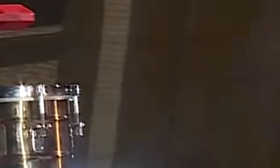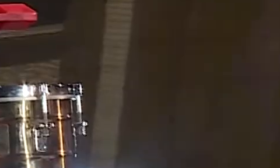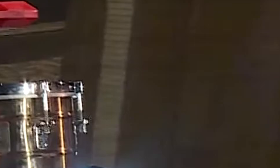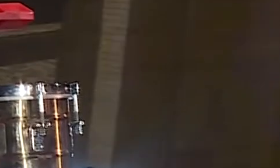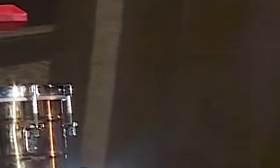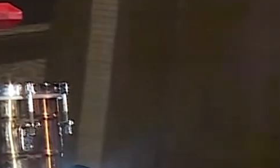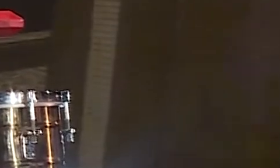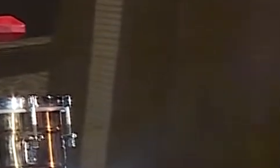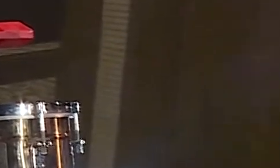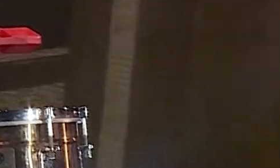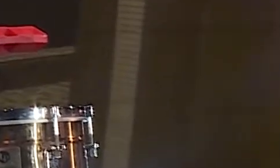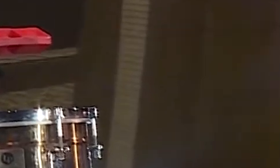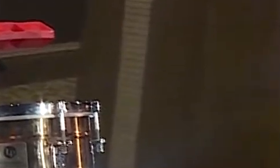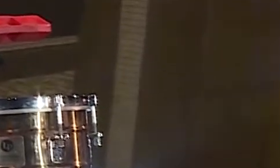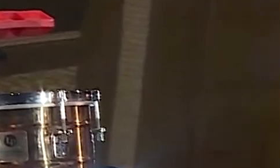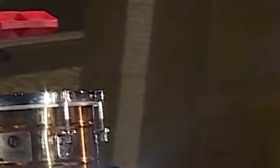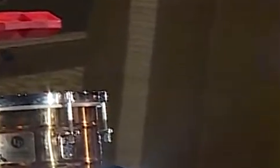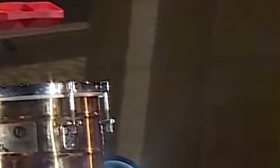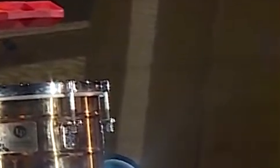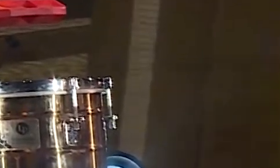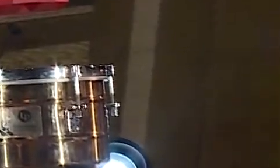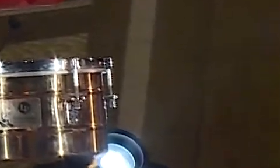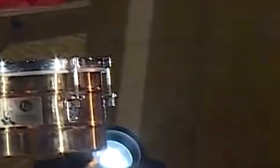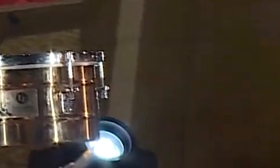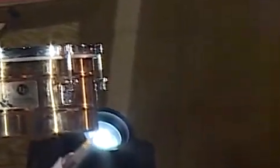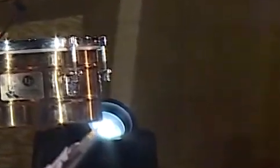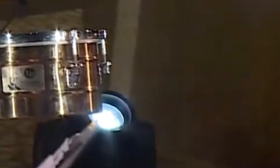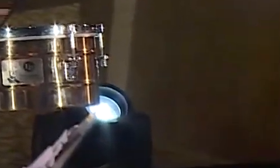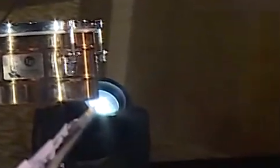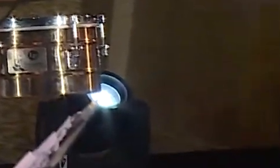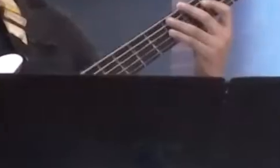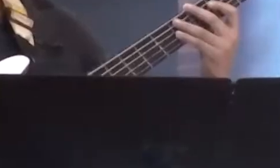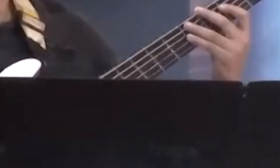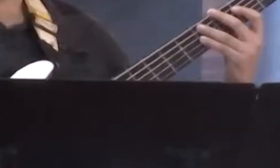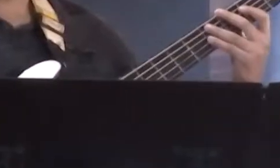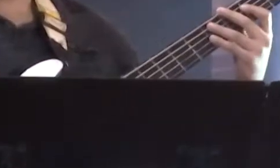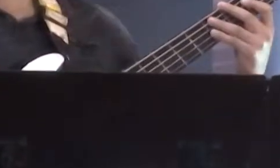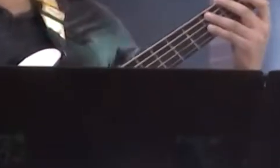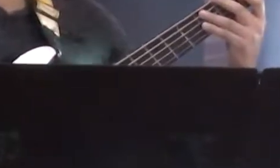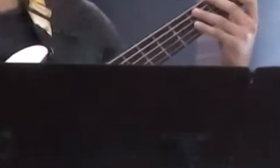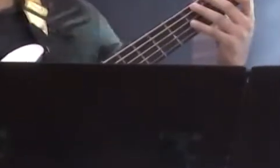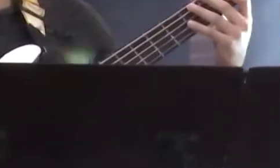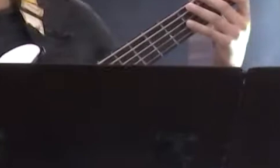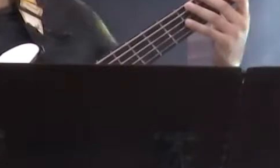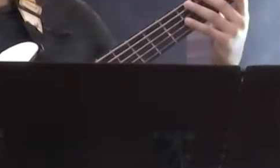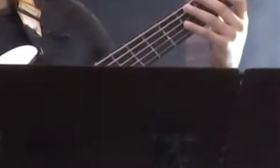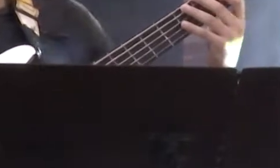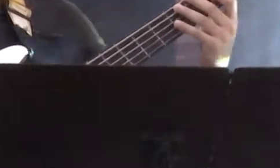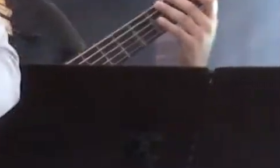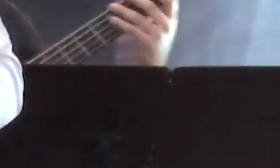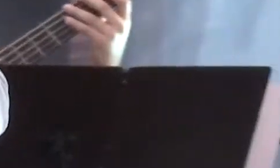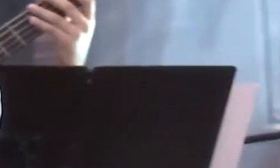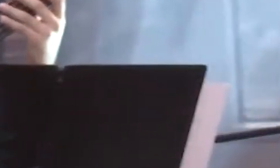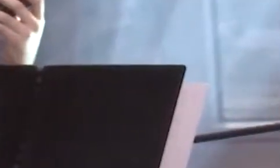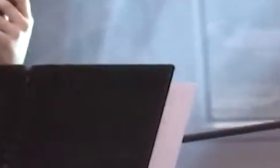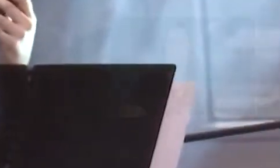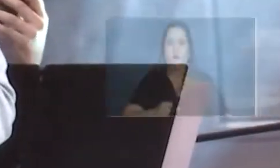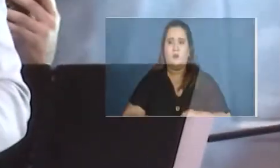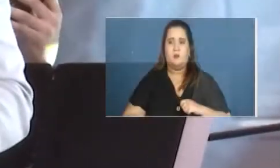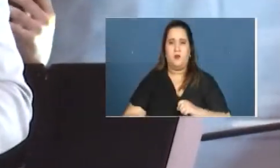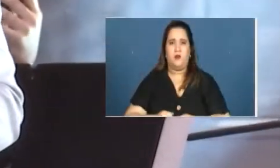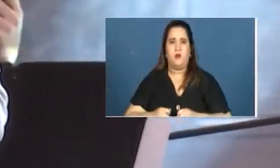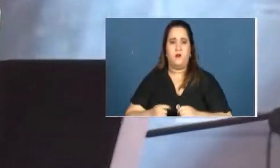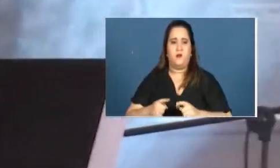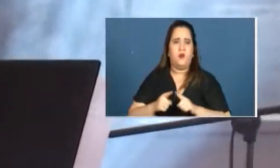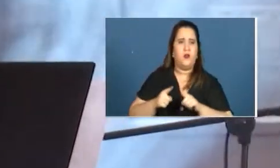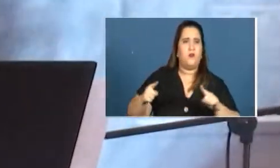cosas importantes, esas palabras que nunca escucharás, y las sumerjo en